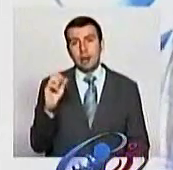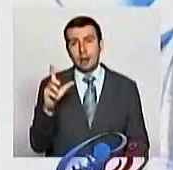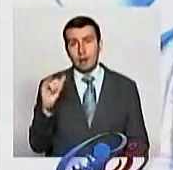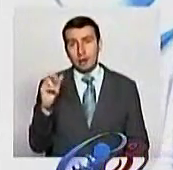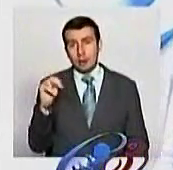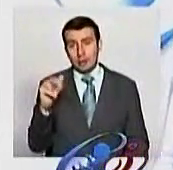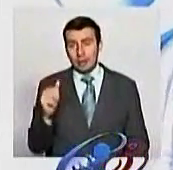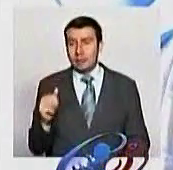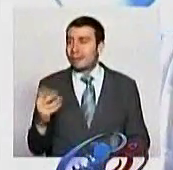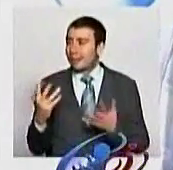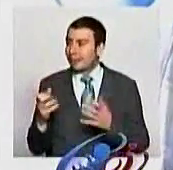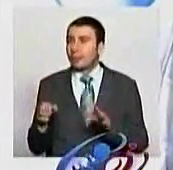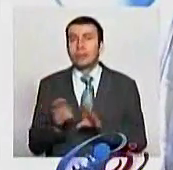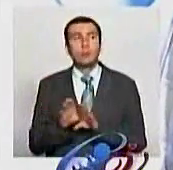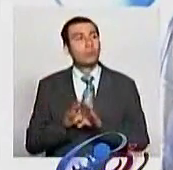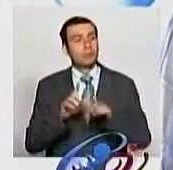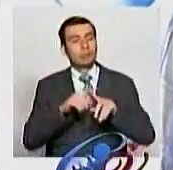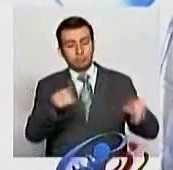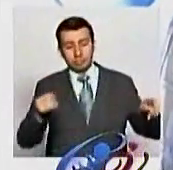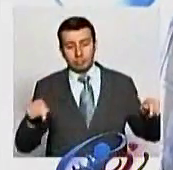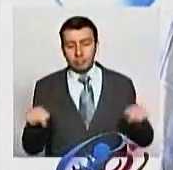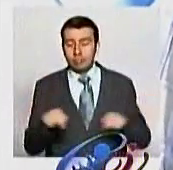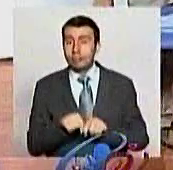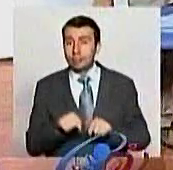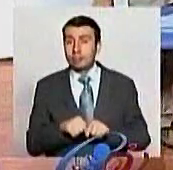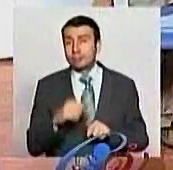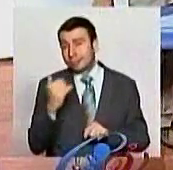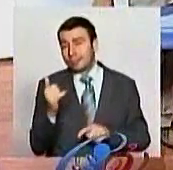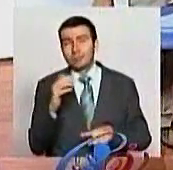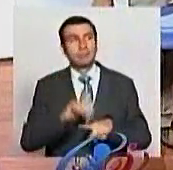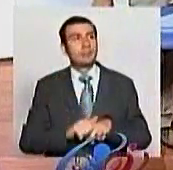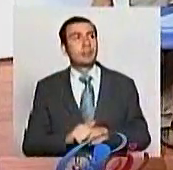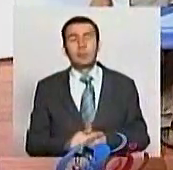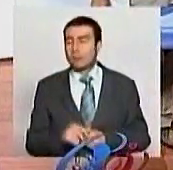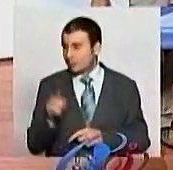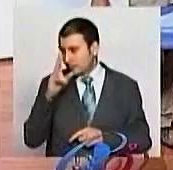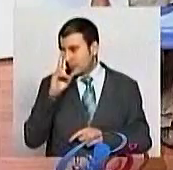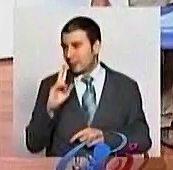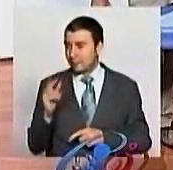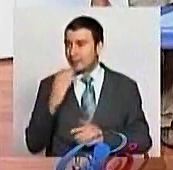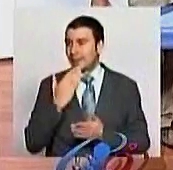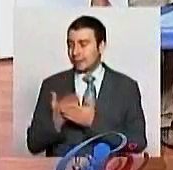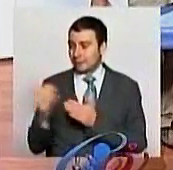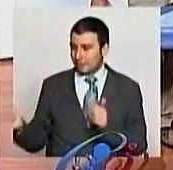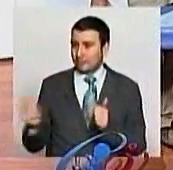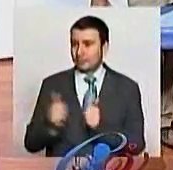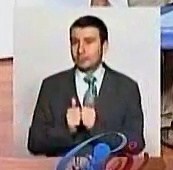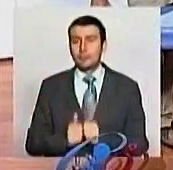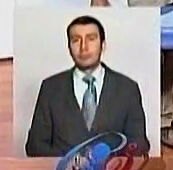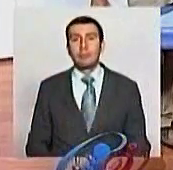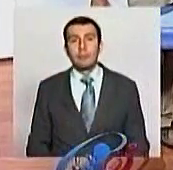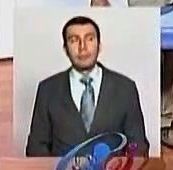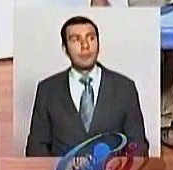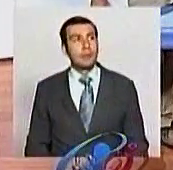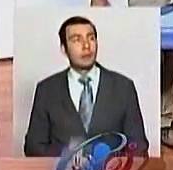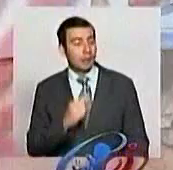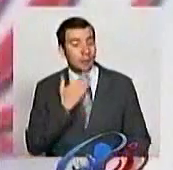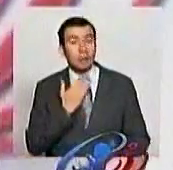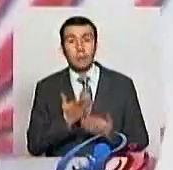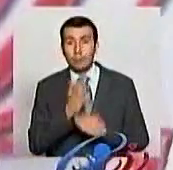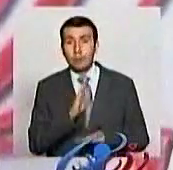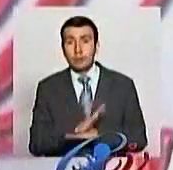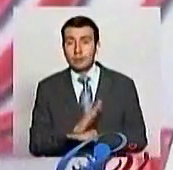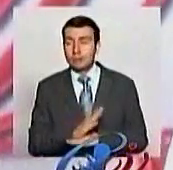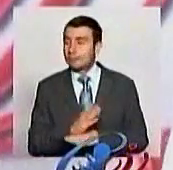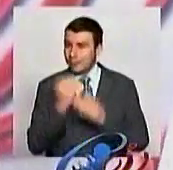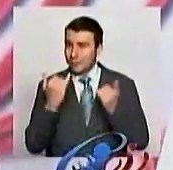un consultorio. Disculpa mi delantal que lo olvide. Bienvenida y gracias por estar con nosotros. Buenas tardes, es un placer para